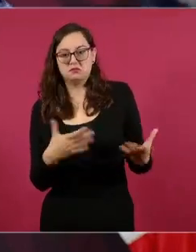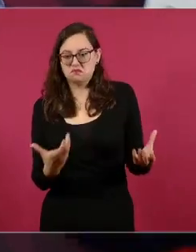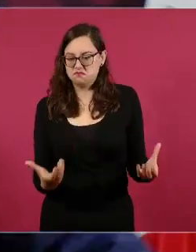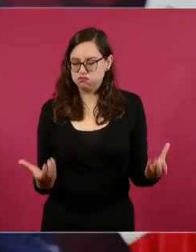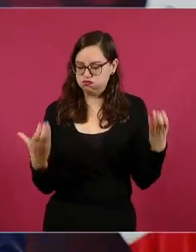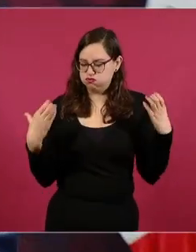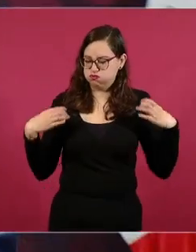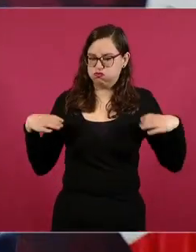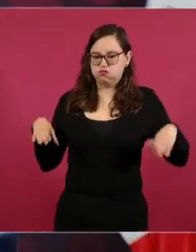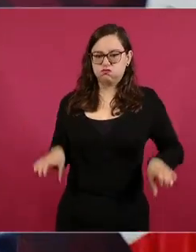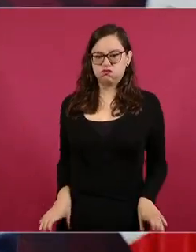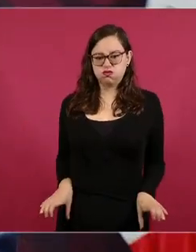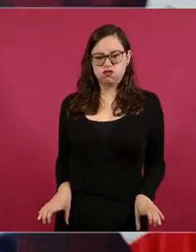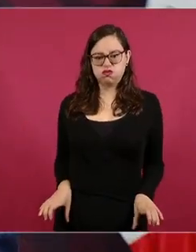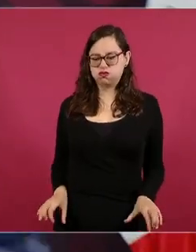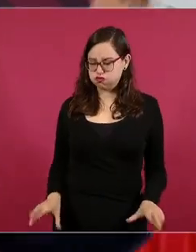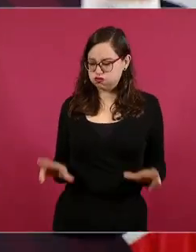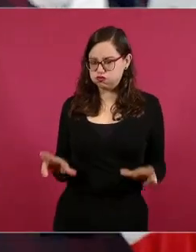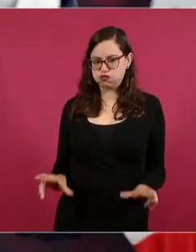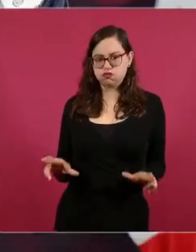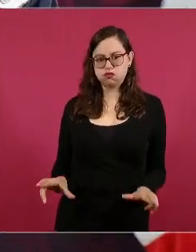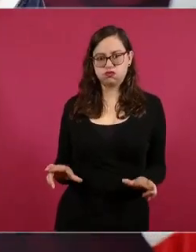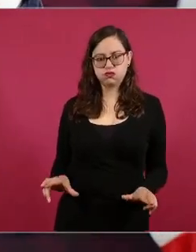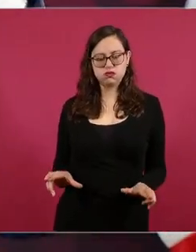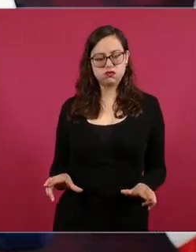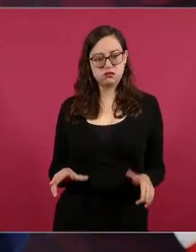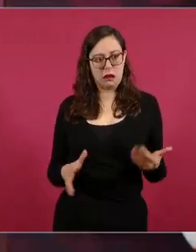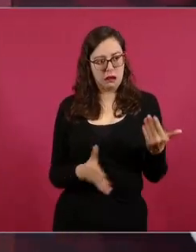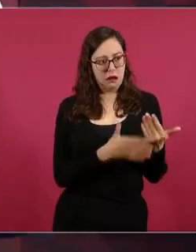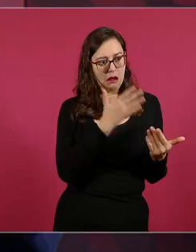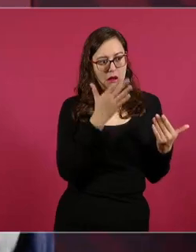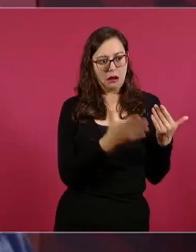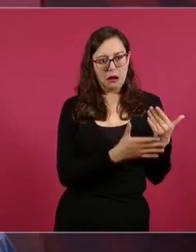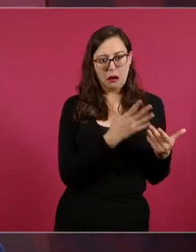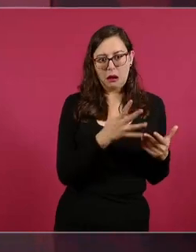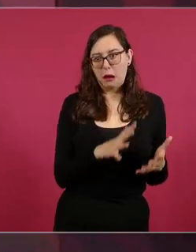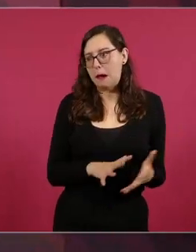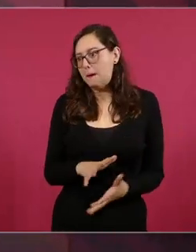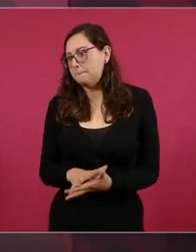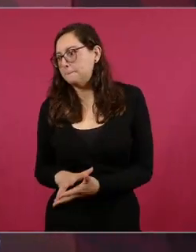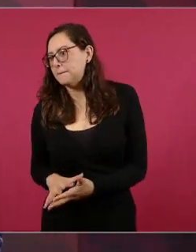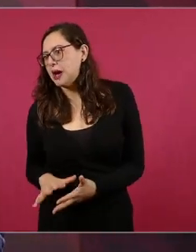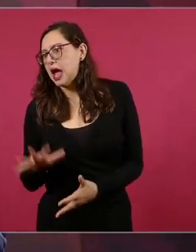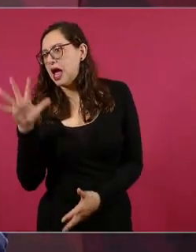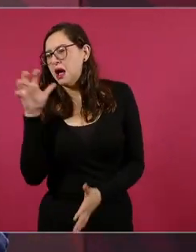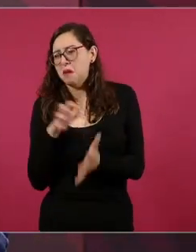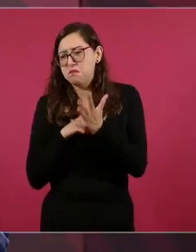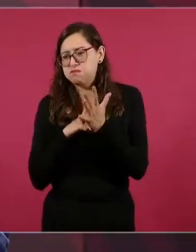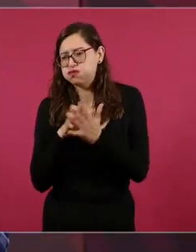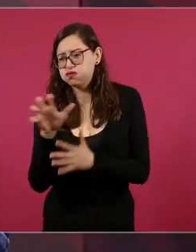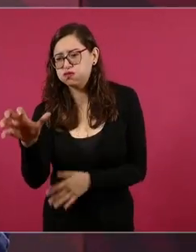cuantos y millones de pobres.